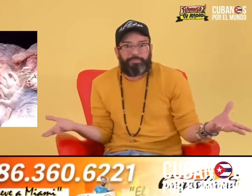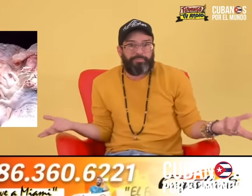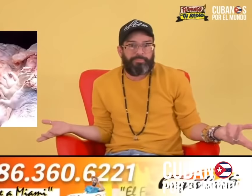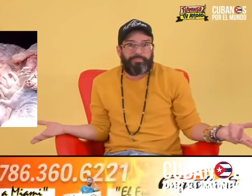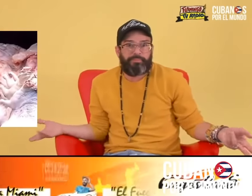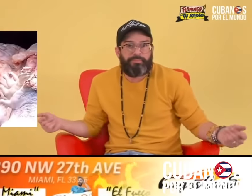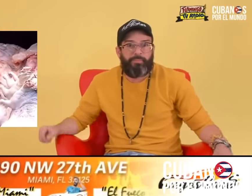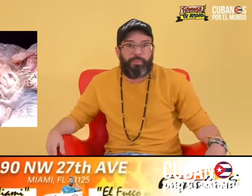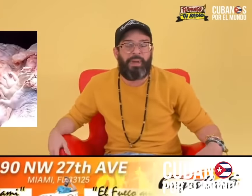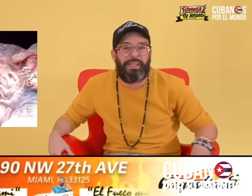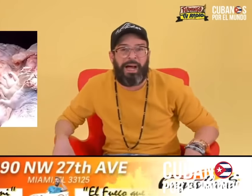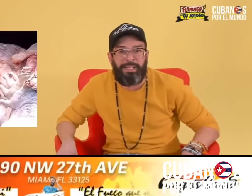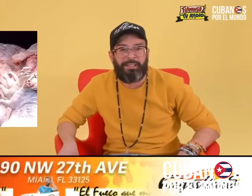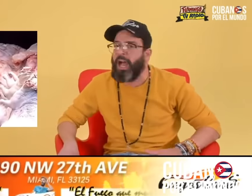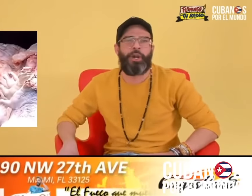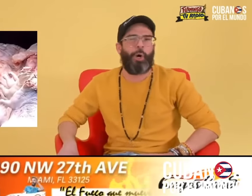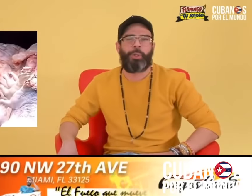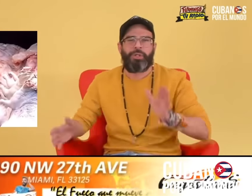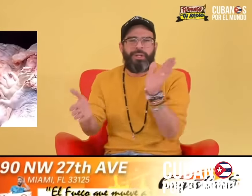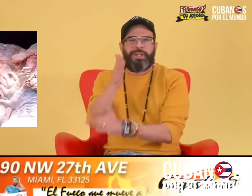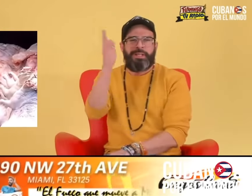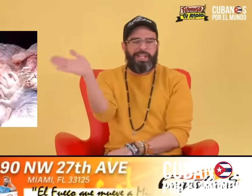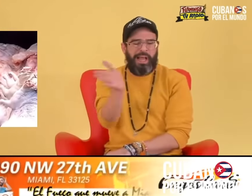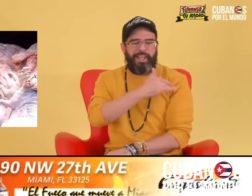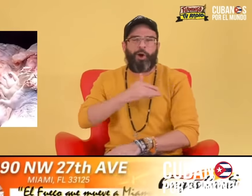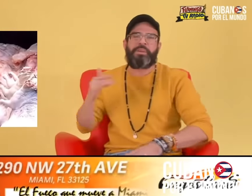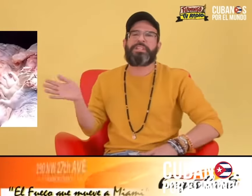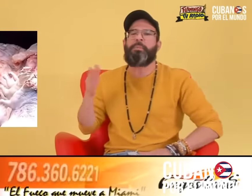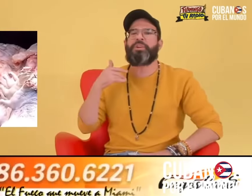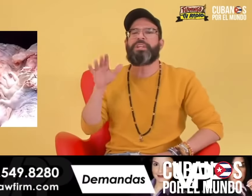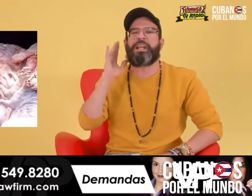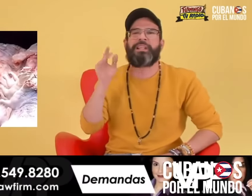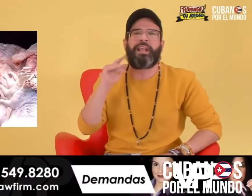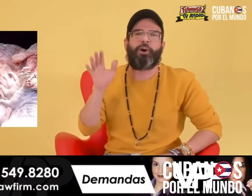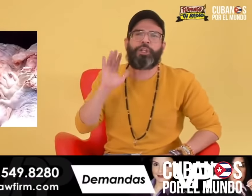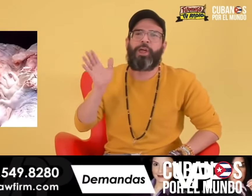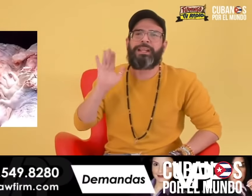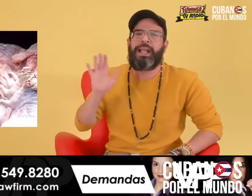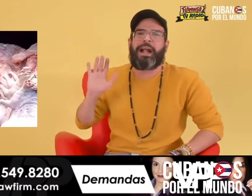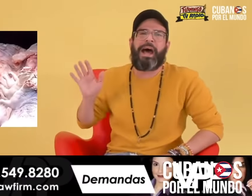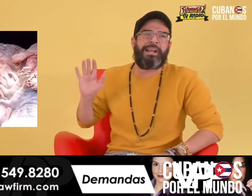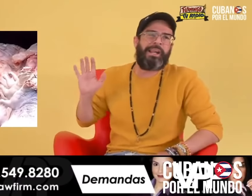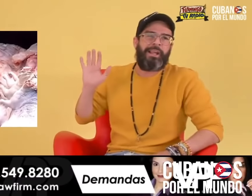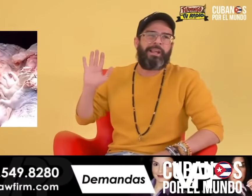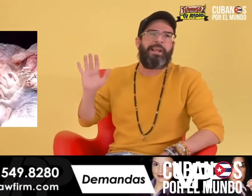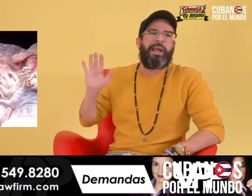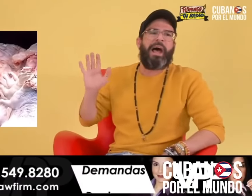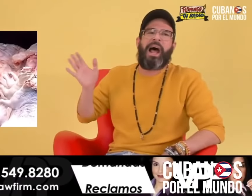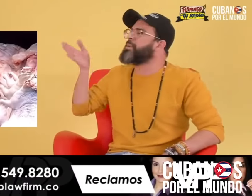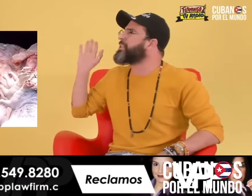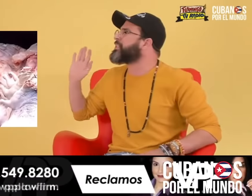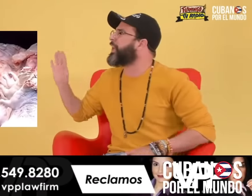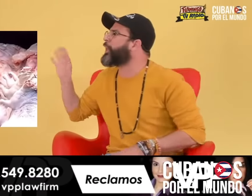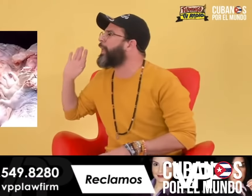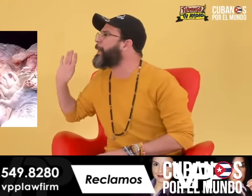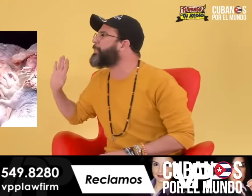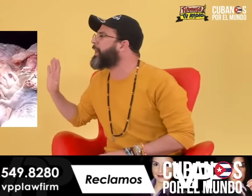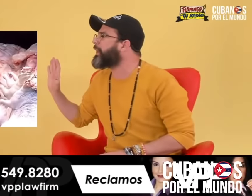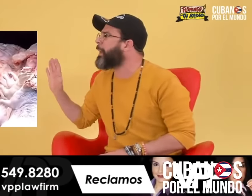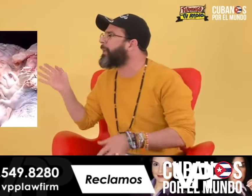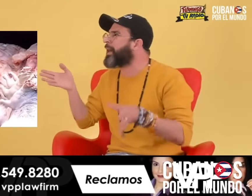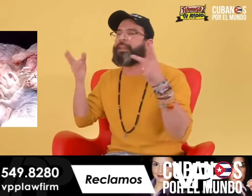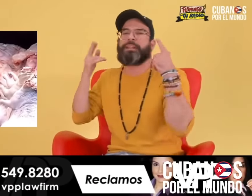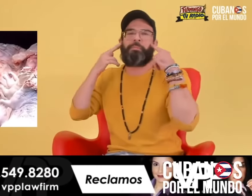consuman. ¿Verdad? Ah, no. Se la decomisamos. Dice, se le entregó toda esta carne al Ministerio